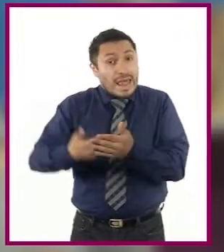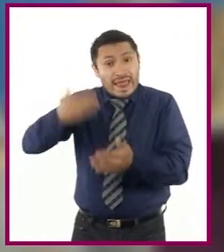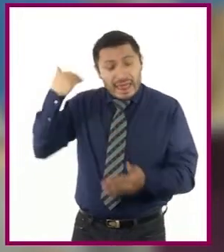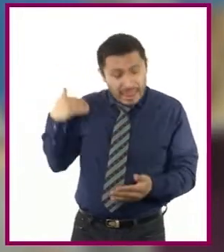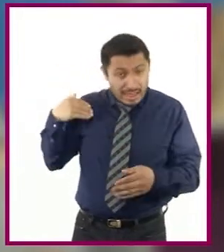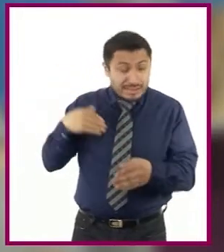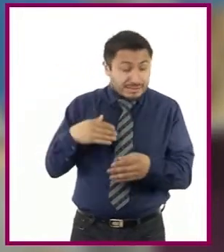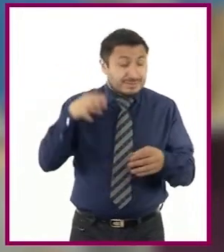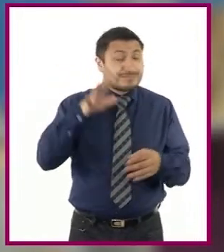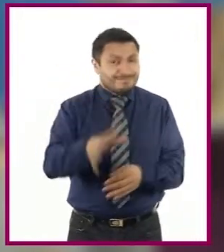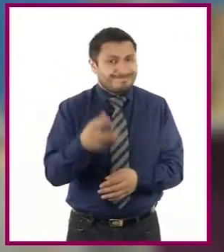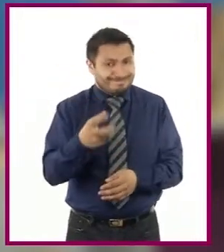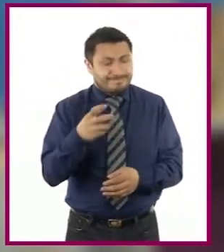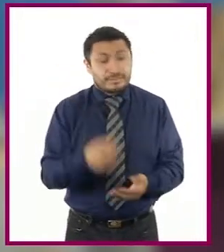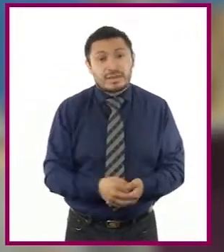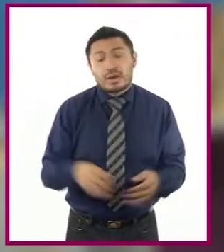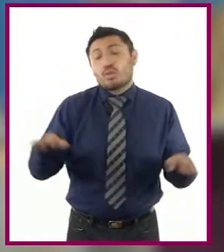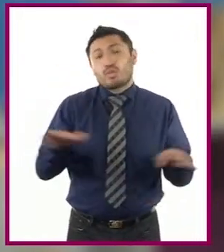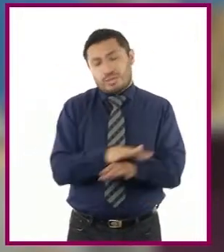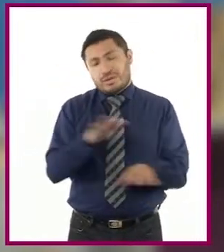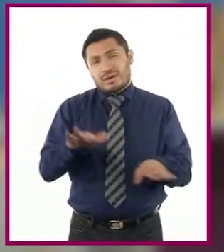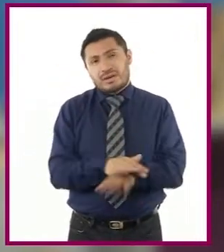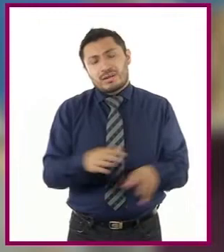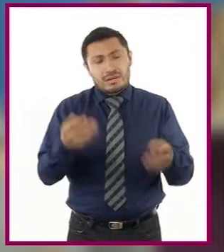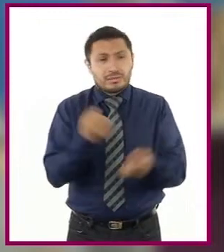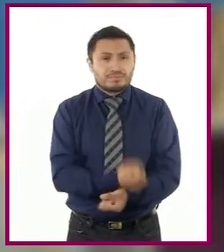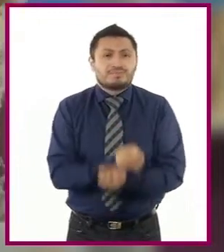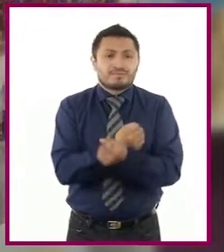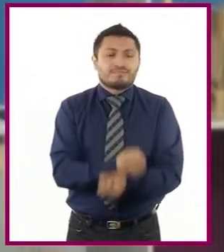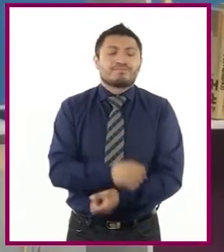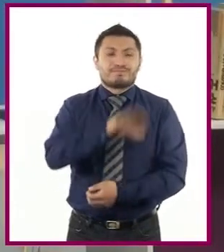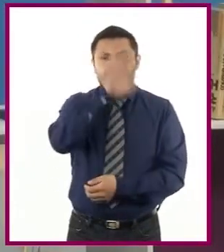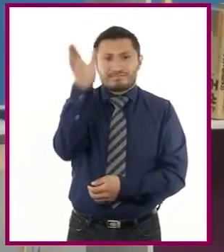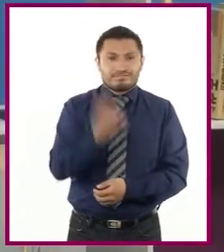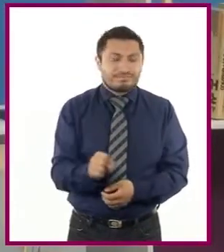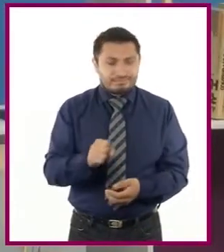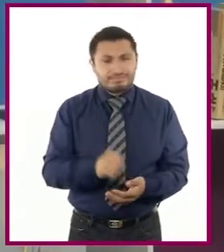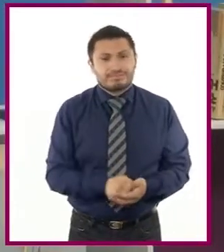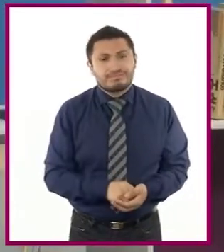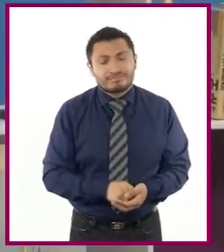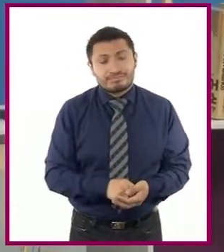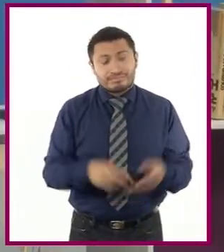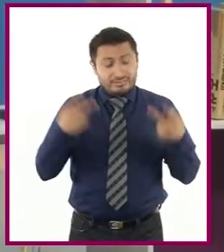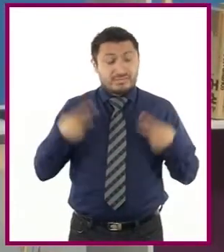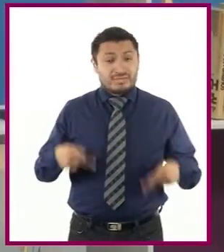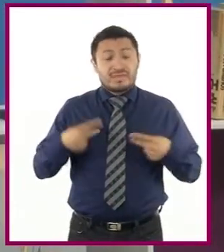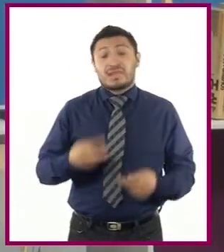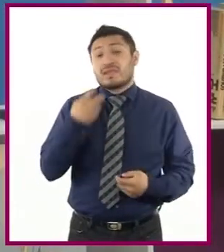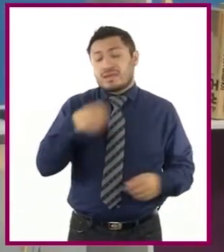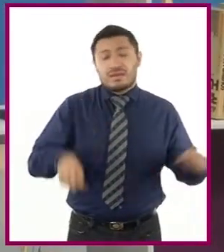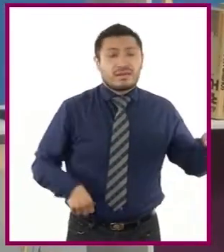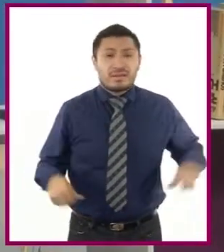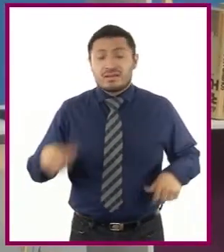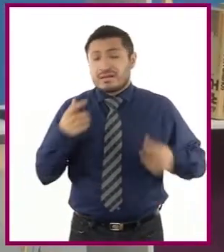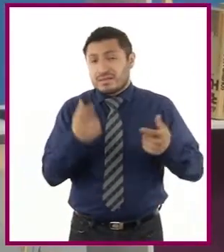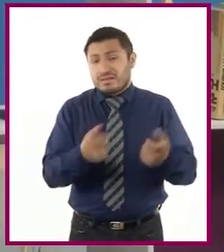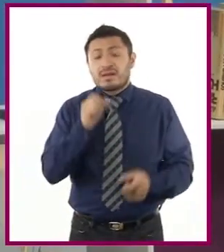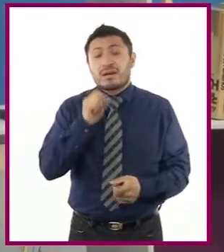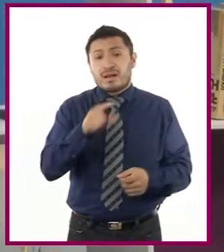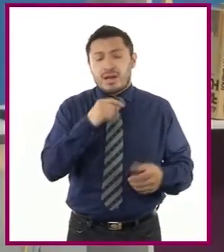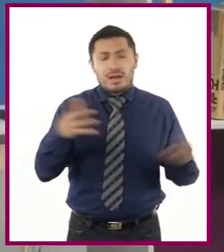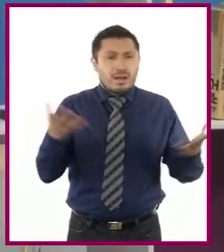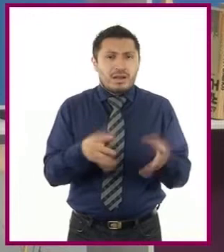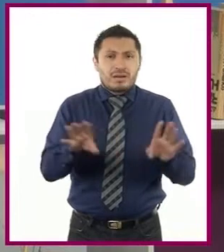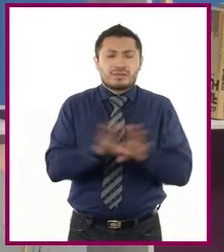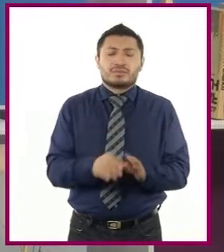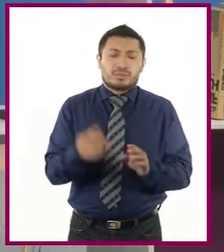reducción demográfica, fue sustituida por los esclavos africanos. Esta actividad económica también propició, aunque en